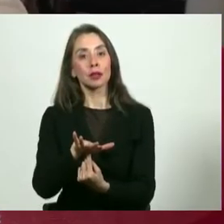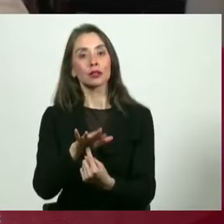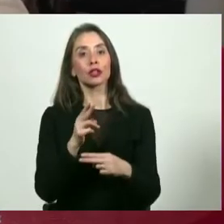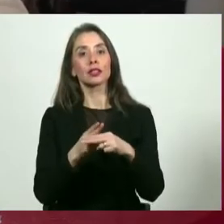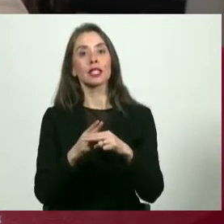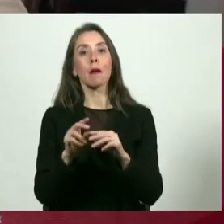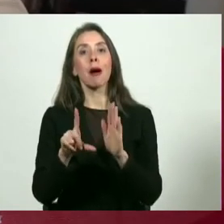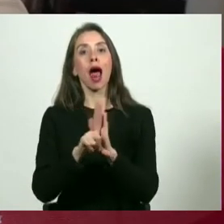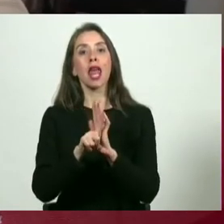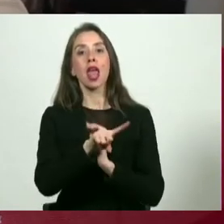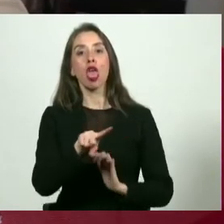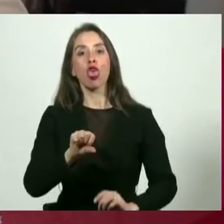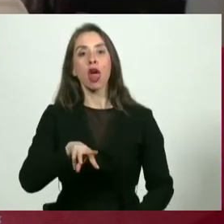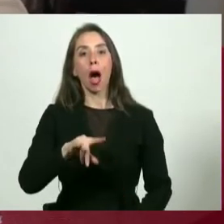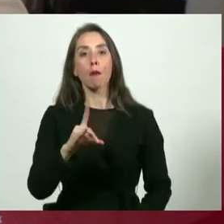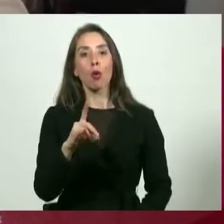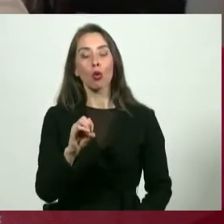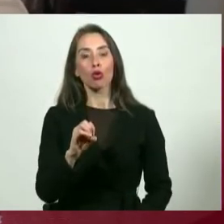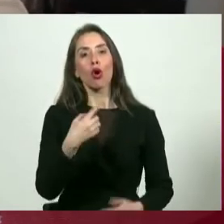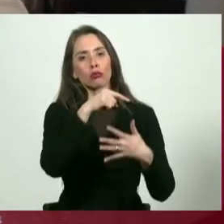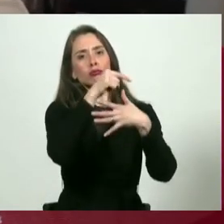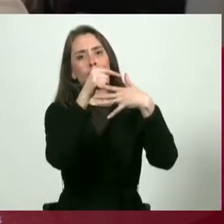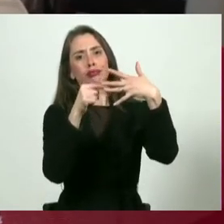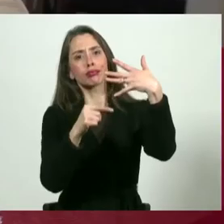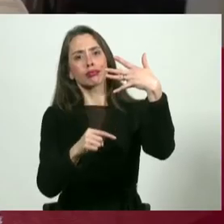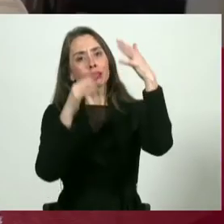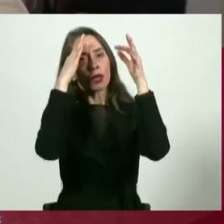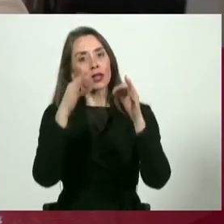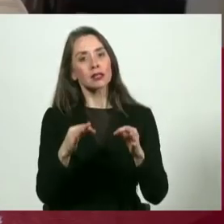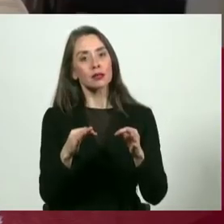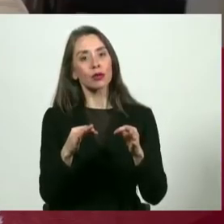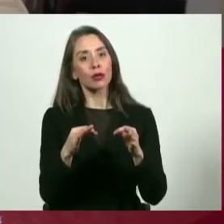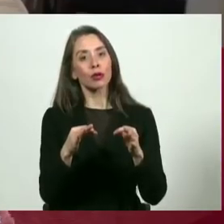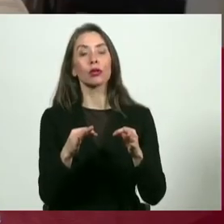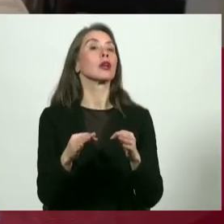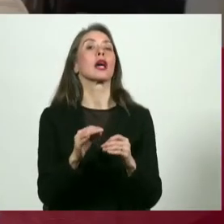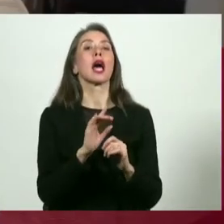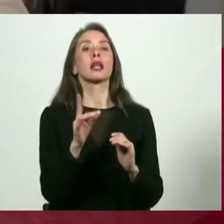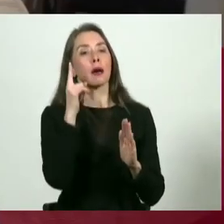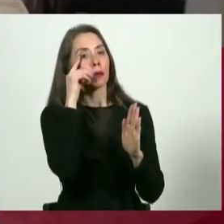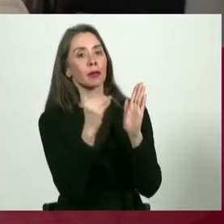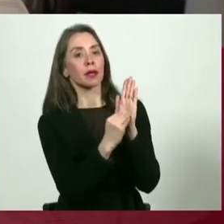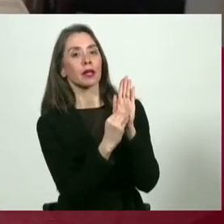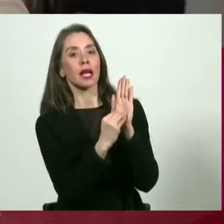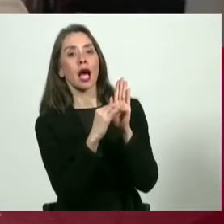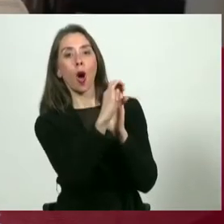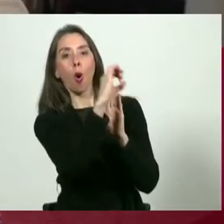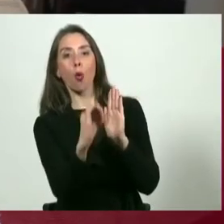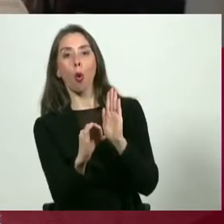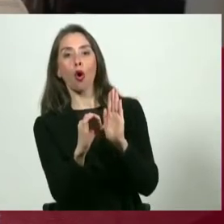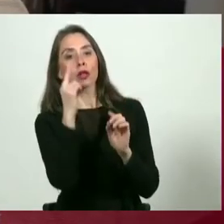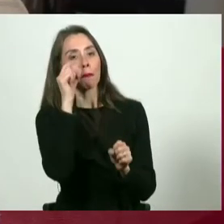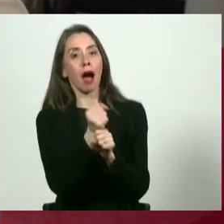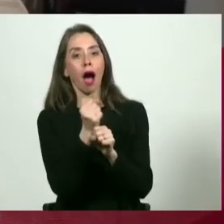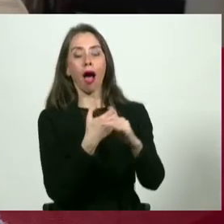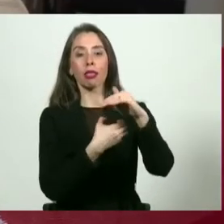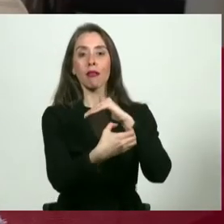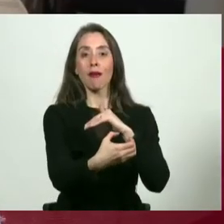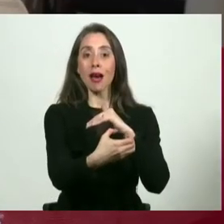aprendizaje, estableciendo un límite de edad hasta los 26 años, que actualmente no establecía límite de edad, y también se podía pagar una remuneración